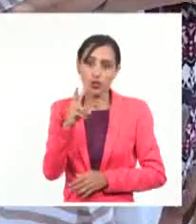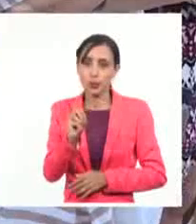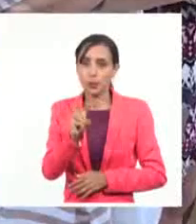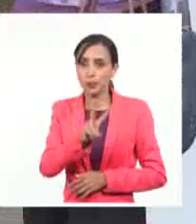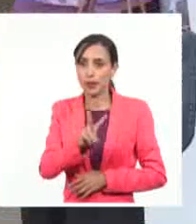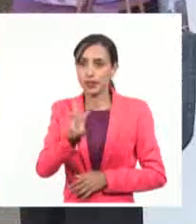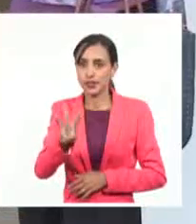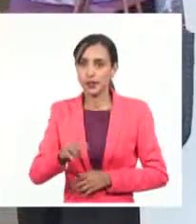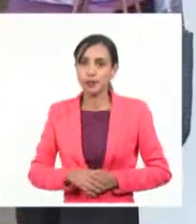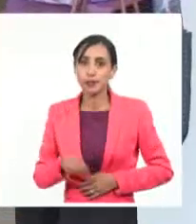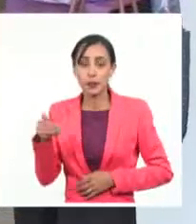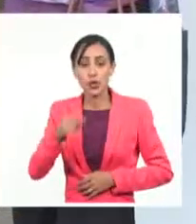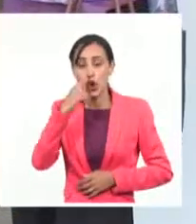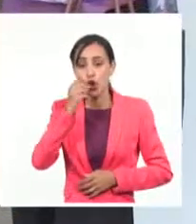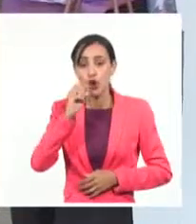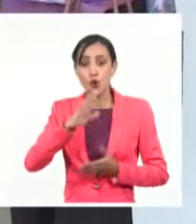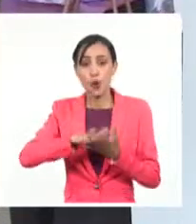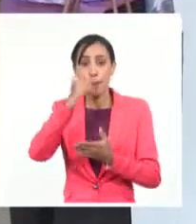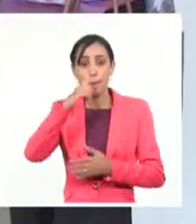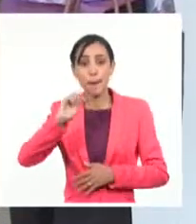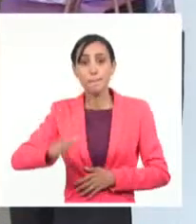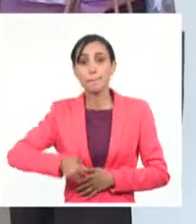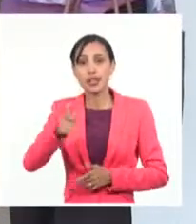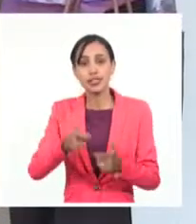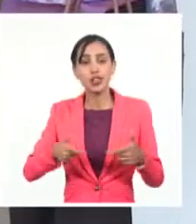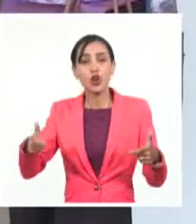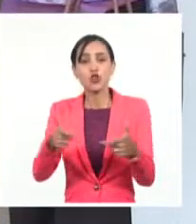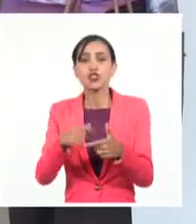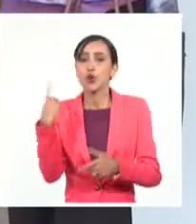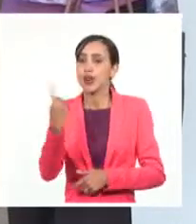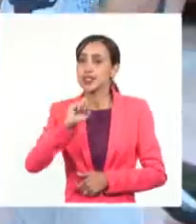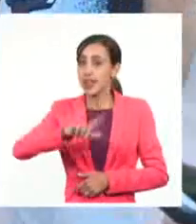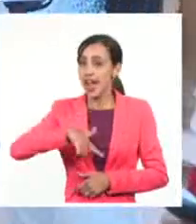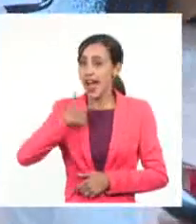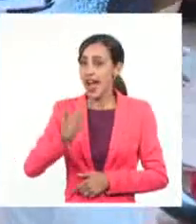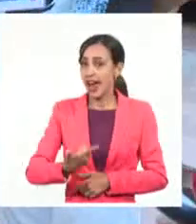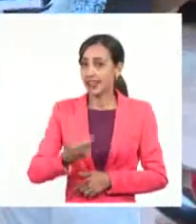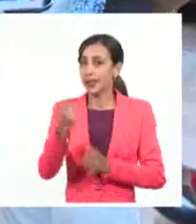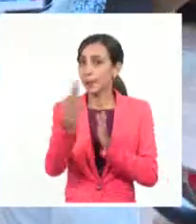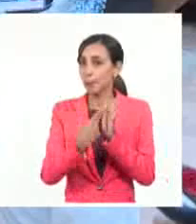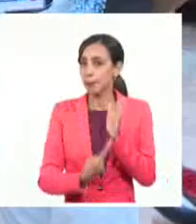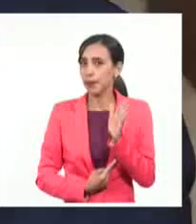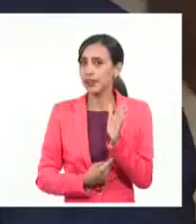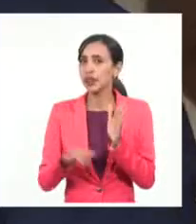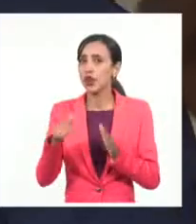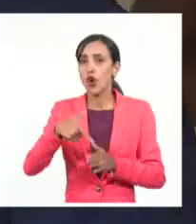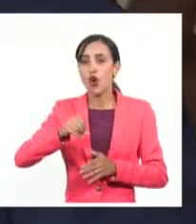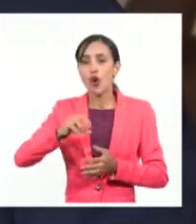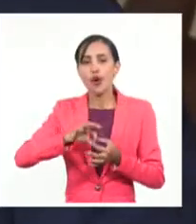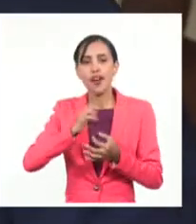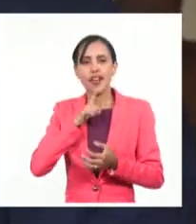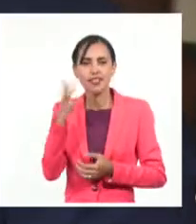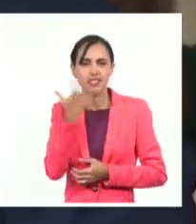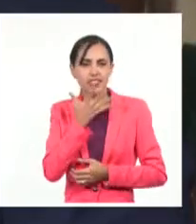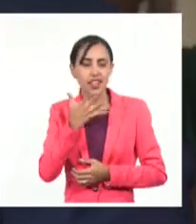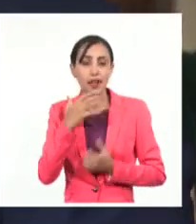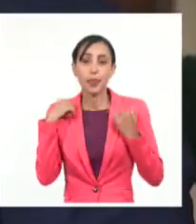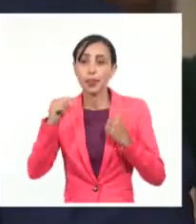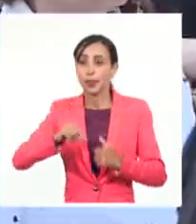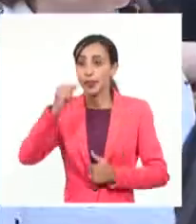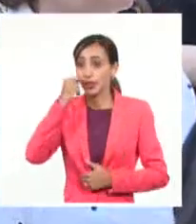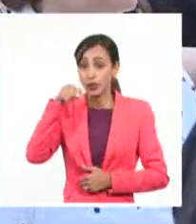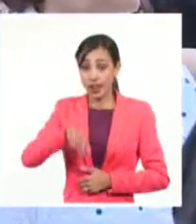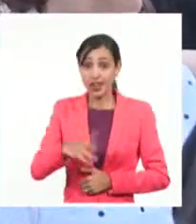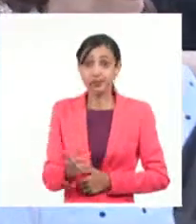la apertura asistió Norma Rodríguez derivet presidenta del Consejo Nacional de las artes plásticas y Jorge Fernández director de la institución tuvo